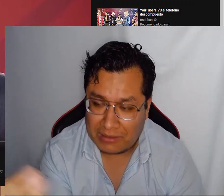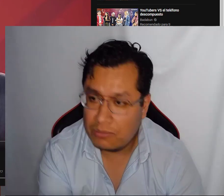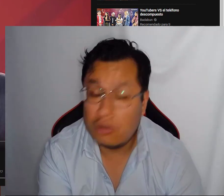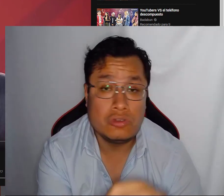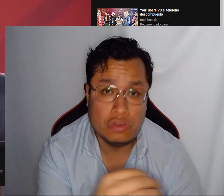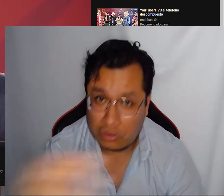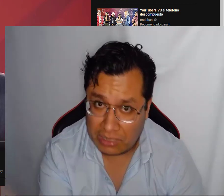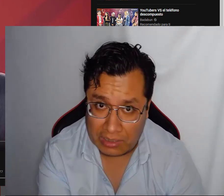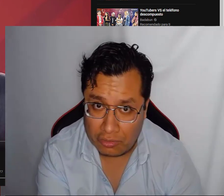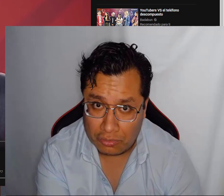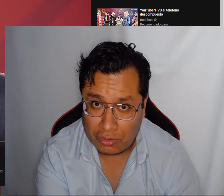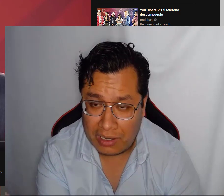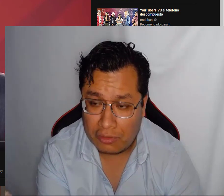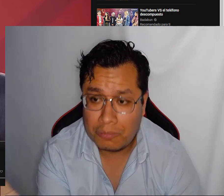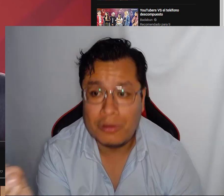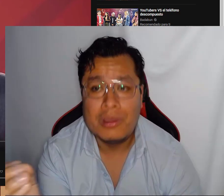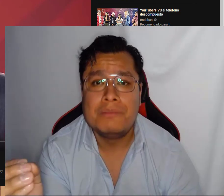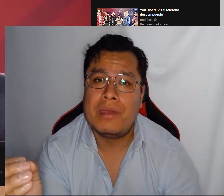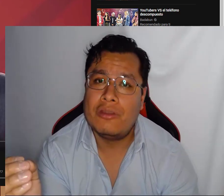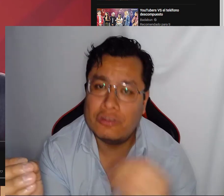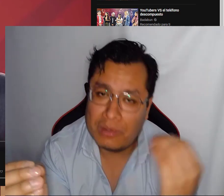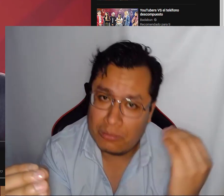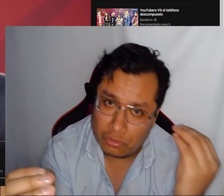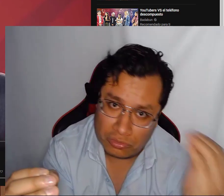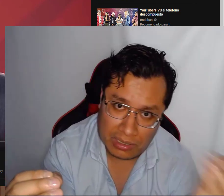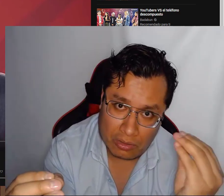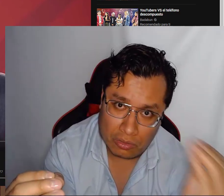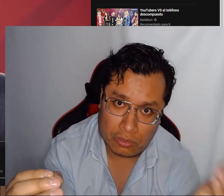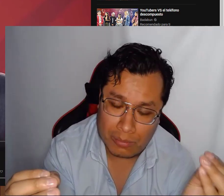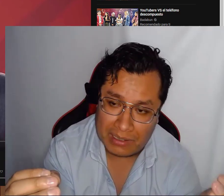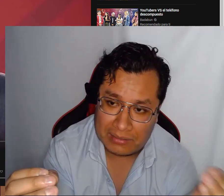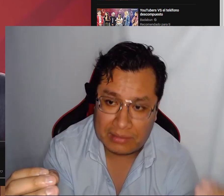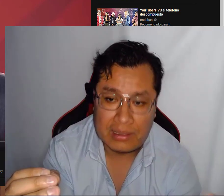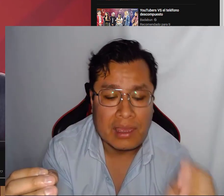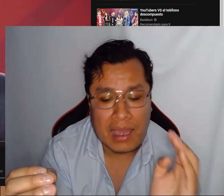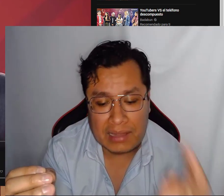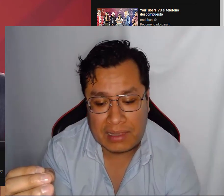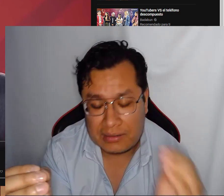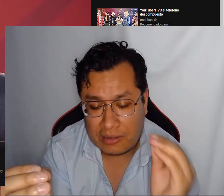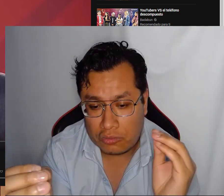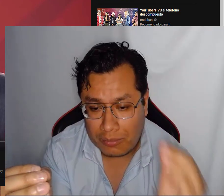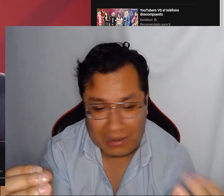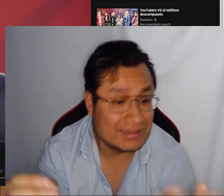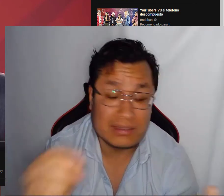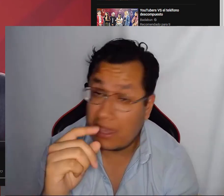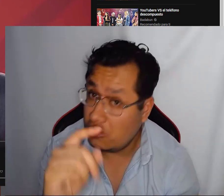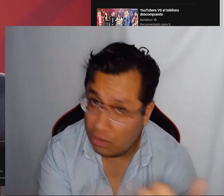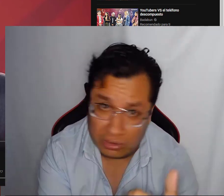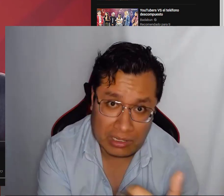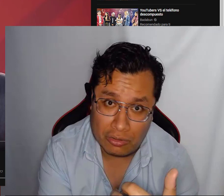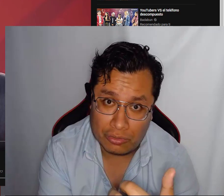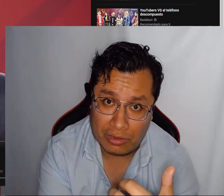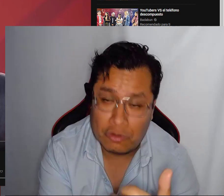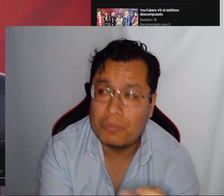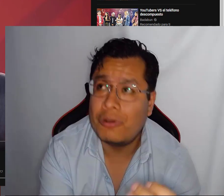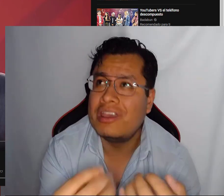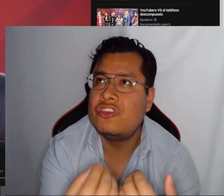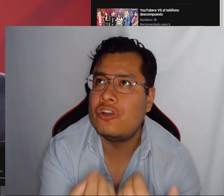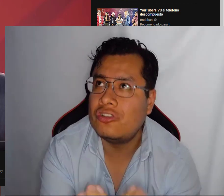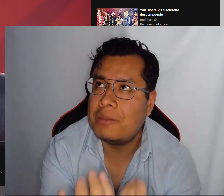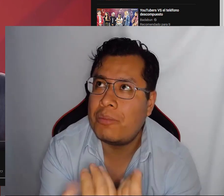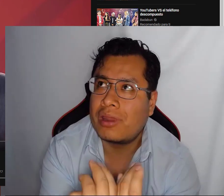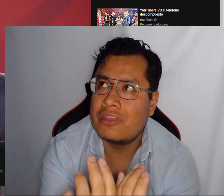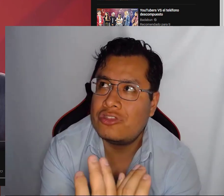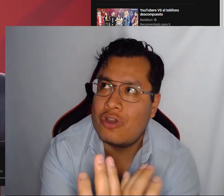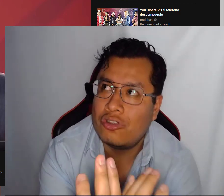los alumnos es pésimo no tienen control de grupo pero esto mismo sucede con los normalistas han egresado normalizadas que no tienen control del grupo y